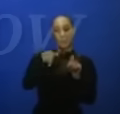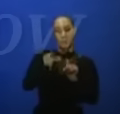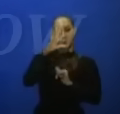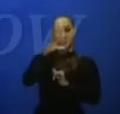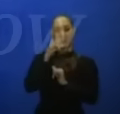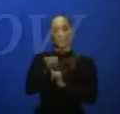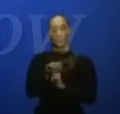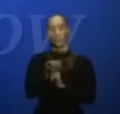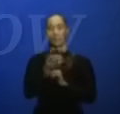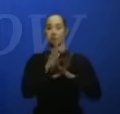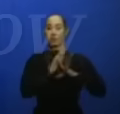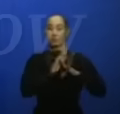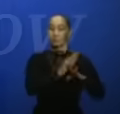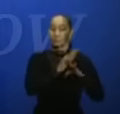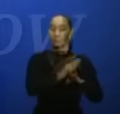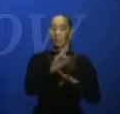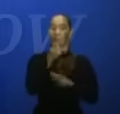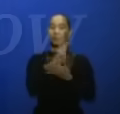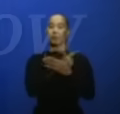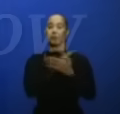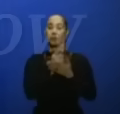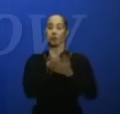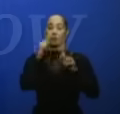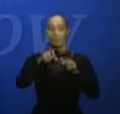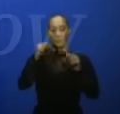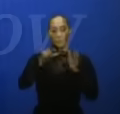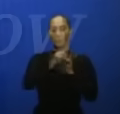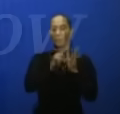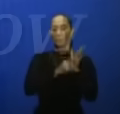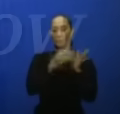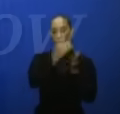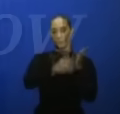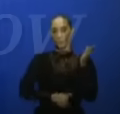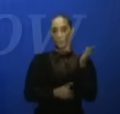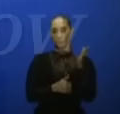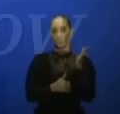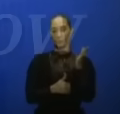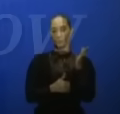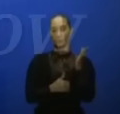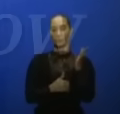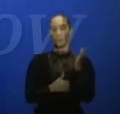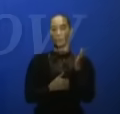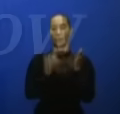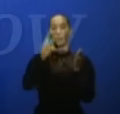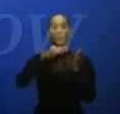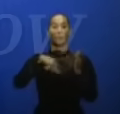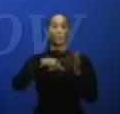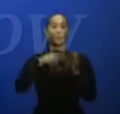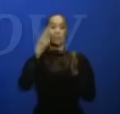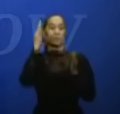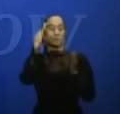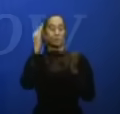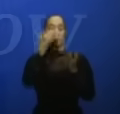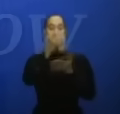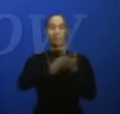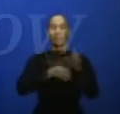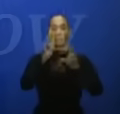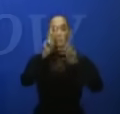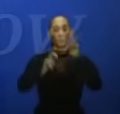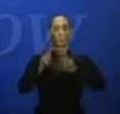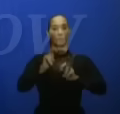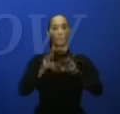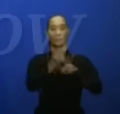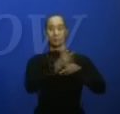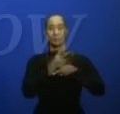y era la resistencia de ellos durante la primera semana, tiene que entrar dentro de un proceso biométrico para nosotros tener